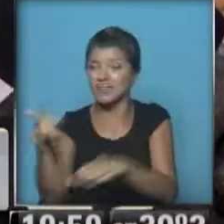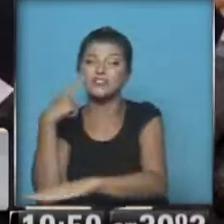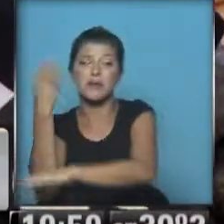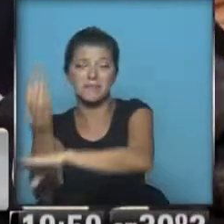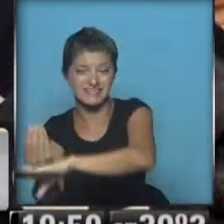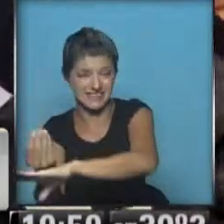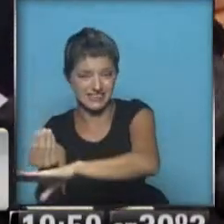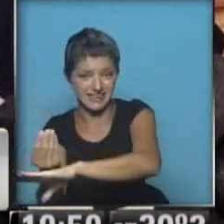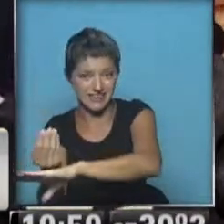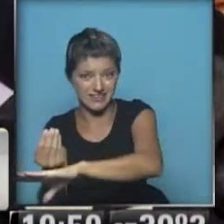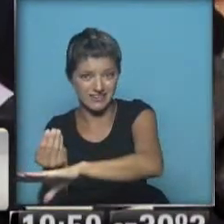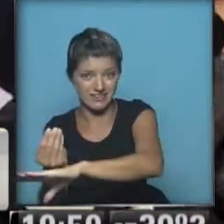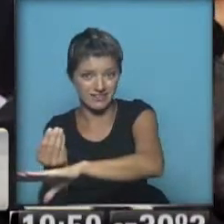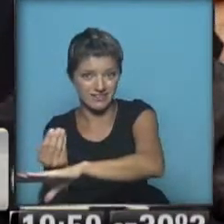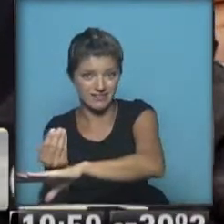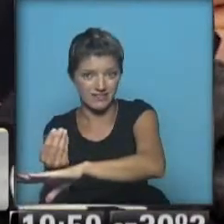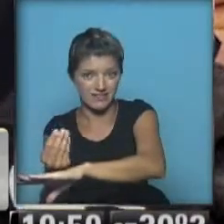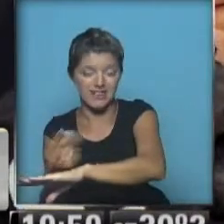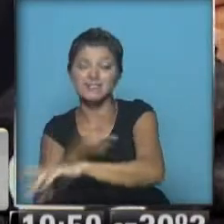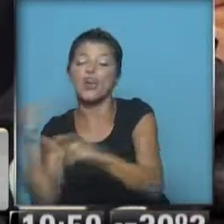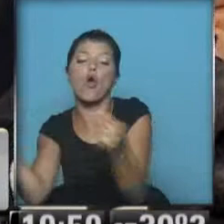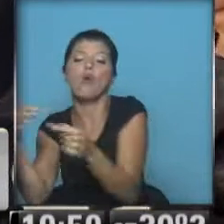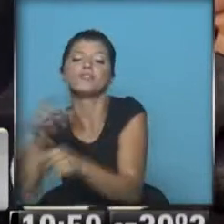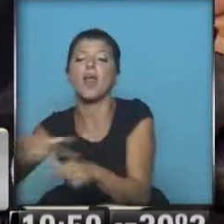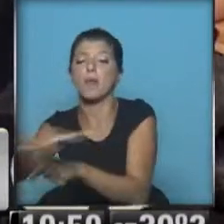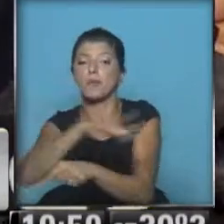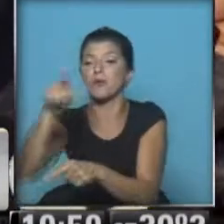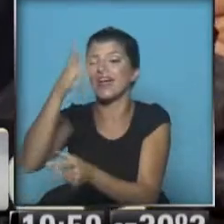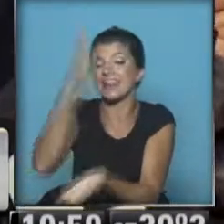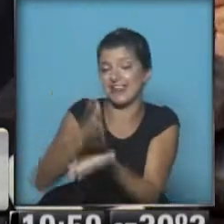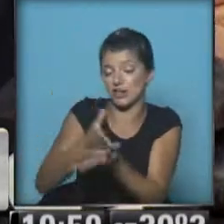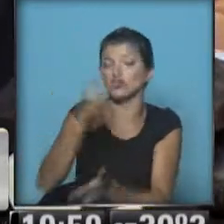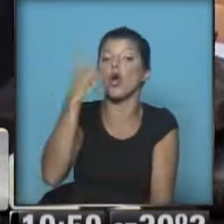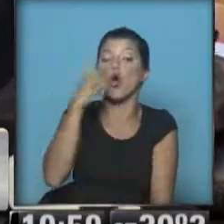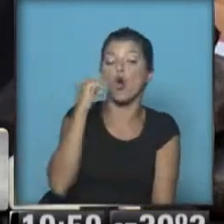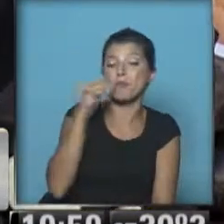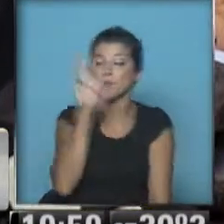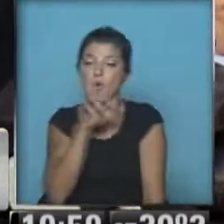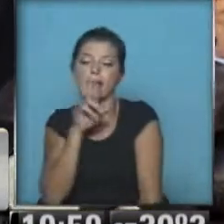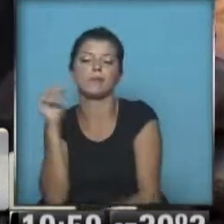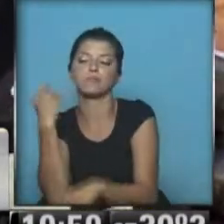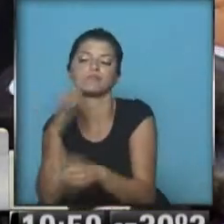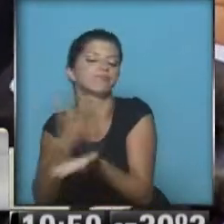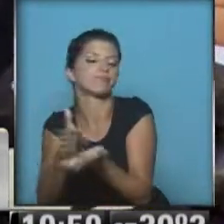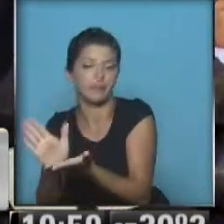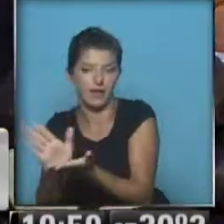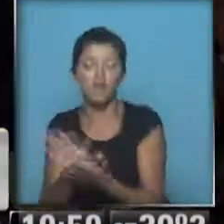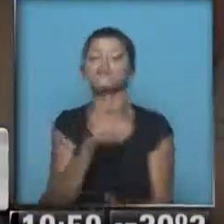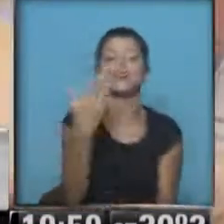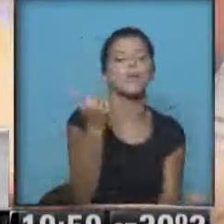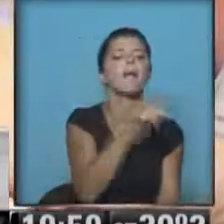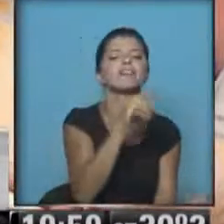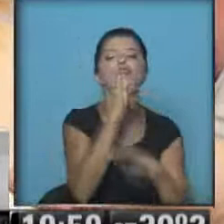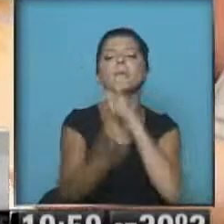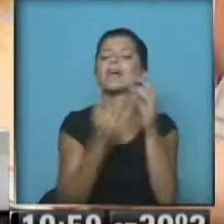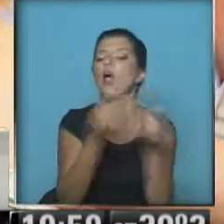derechos o los criterios más antipopulares que rechazan los derechos del hombre y la mujer común de a pie. A mí me encantaría saber cómo lo van a explicar.